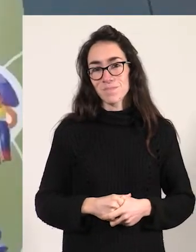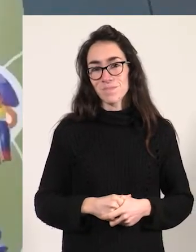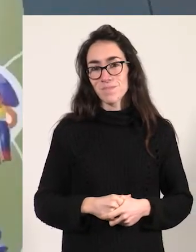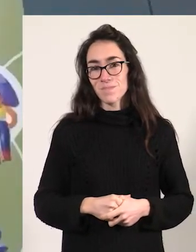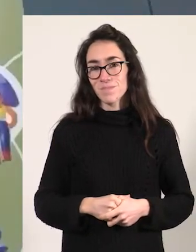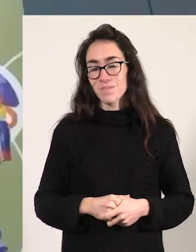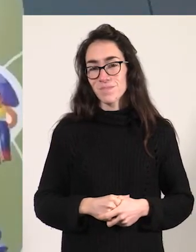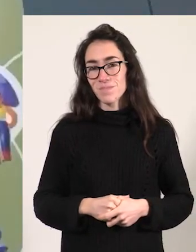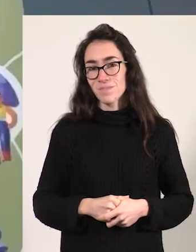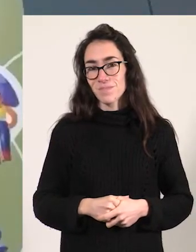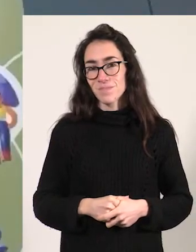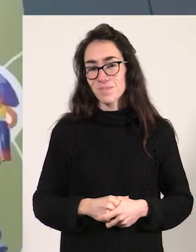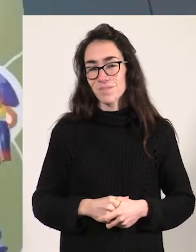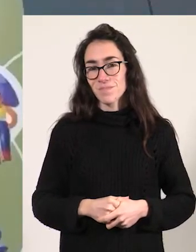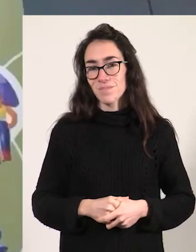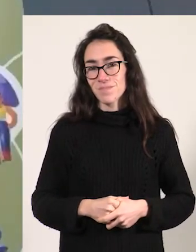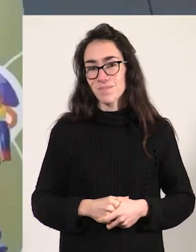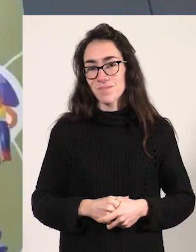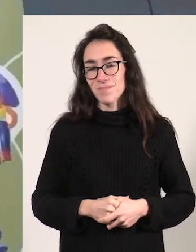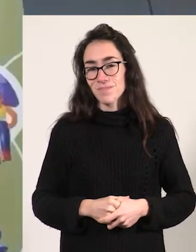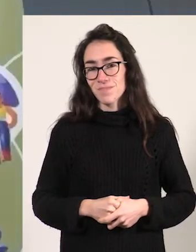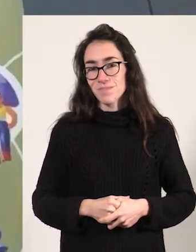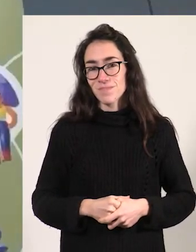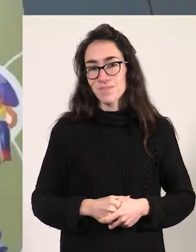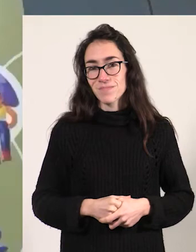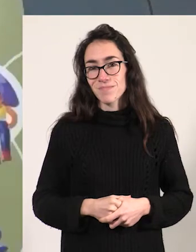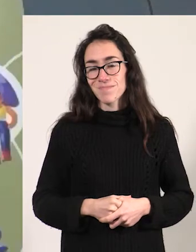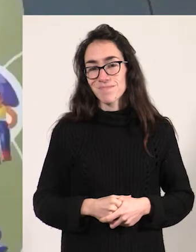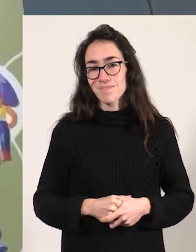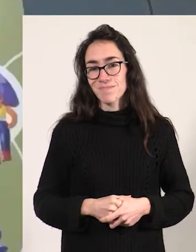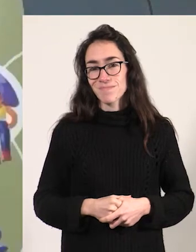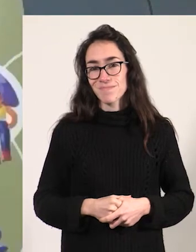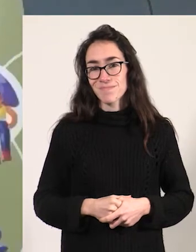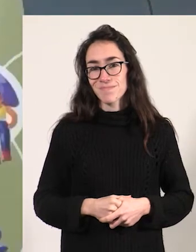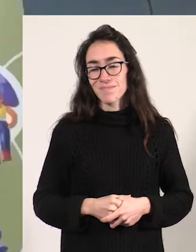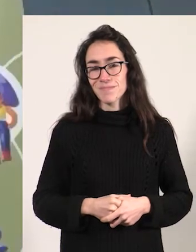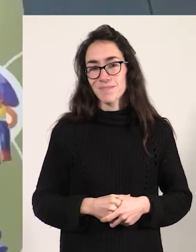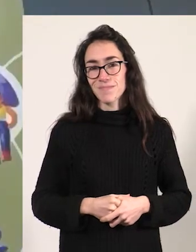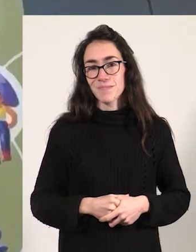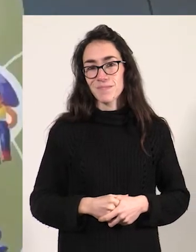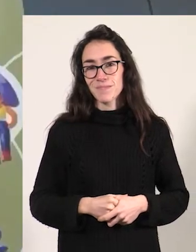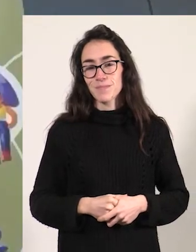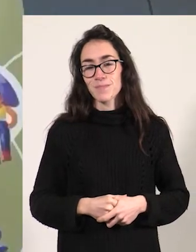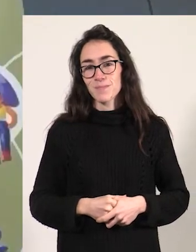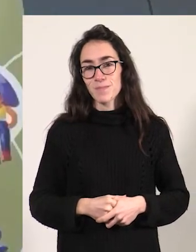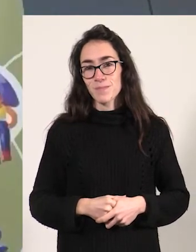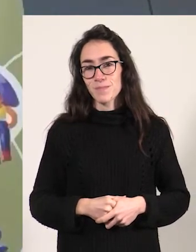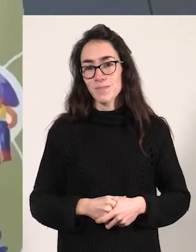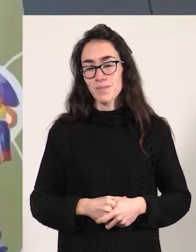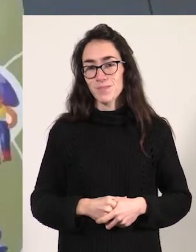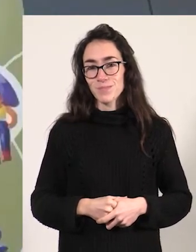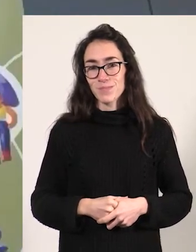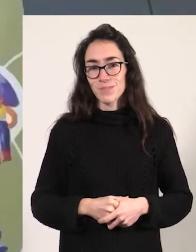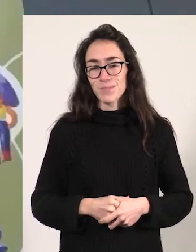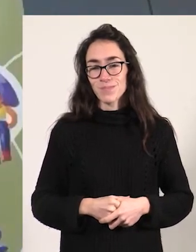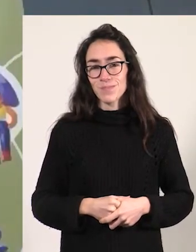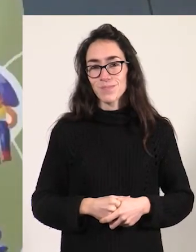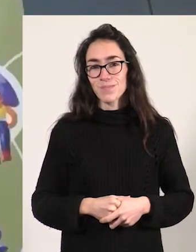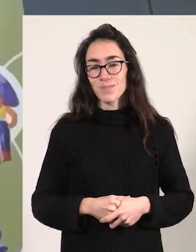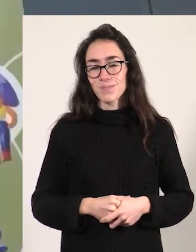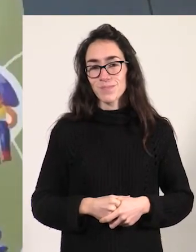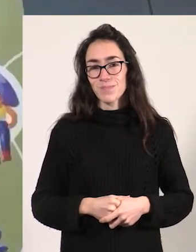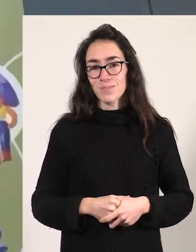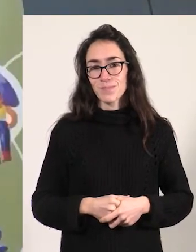gara probintziako eragile guztiekin. Zehazki hauekin, Arabako Foru Aldundia, kuadrillak,